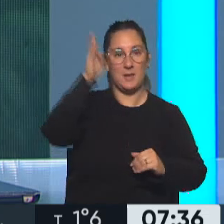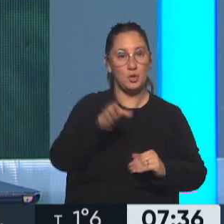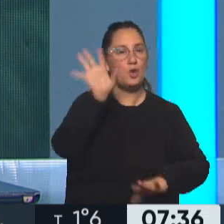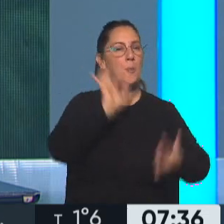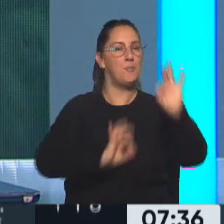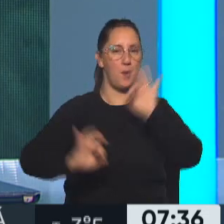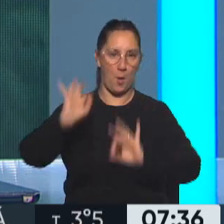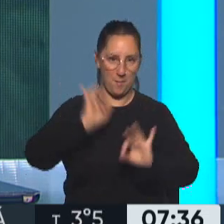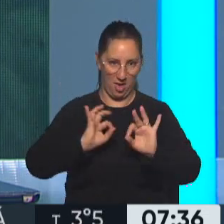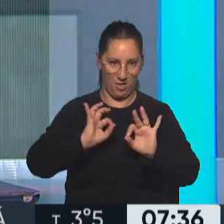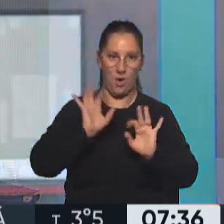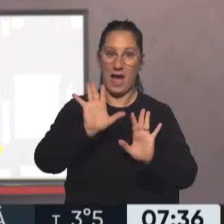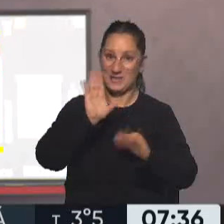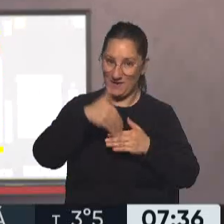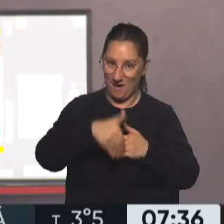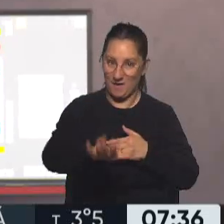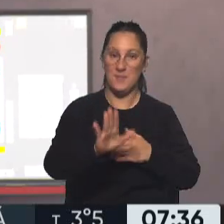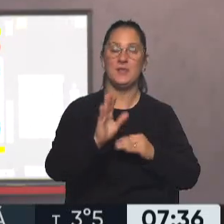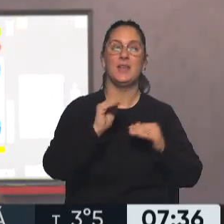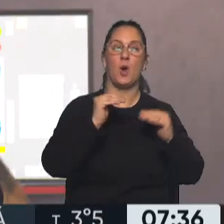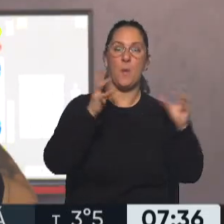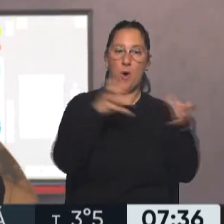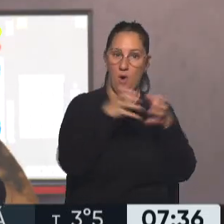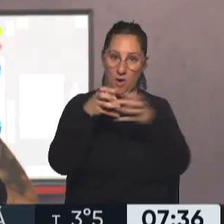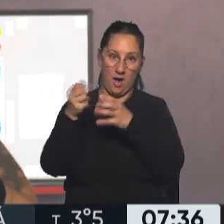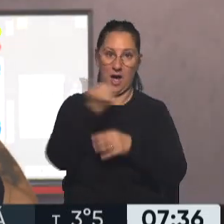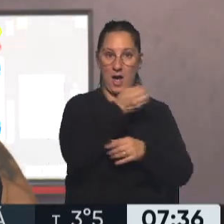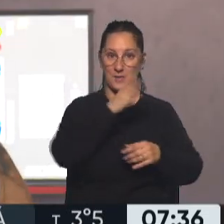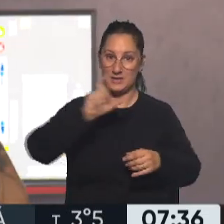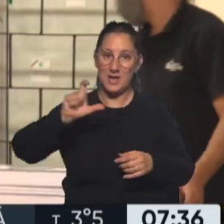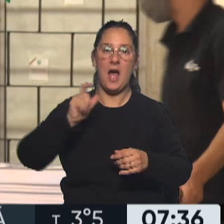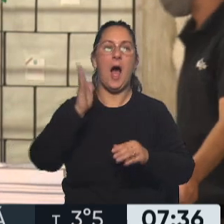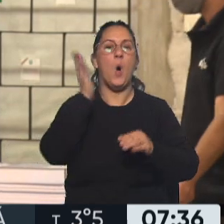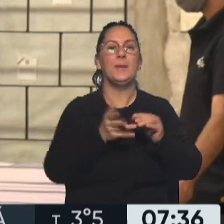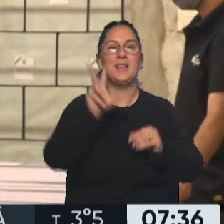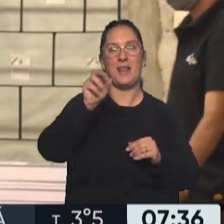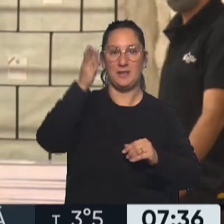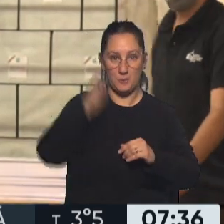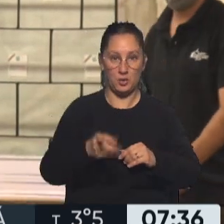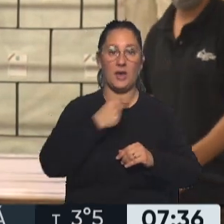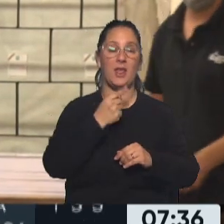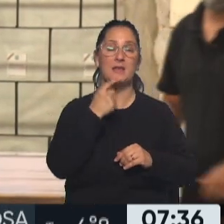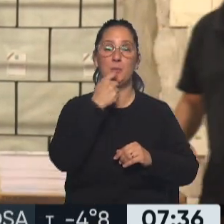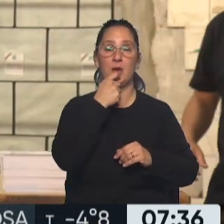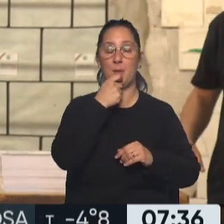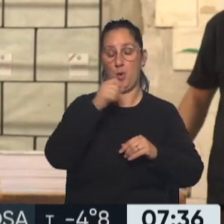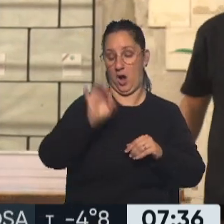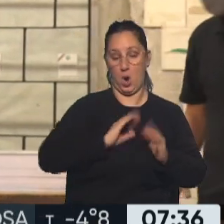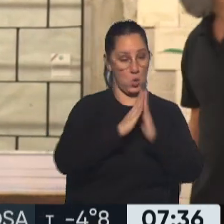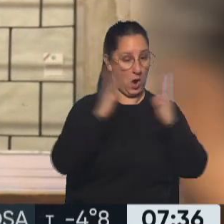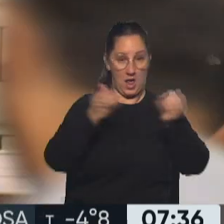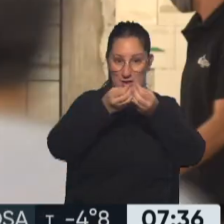promedio. Eso es lo que se va a hacer, aumentar las escalas en un 30%. ¿Qué significa esto? Que si vos, desde que arrancó el